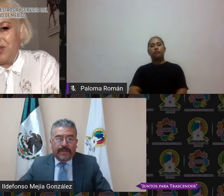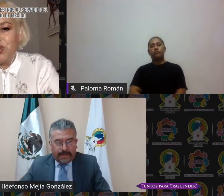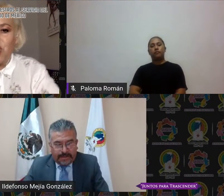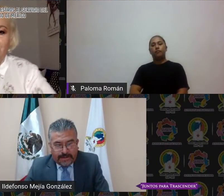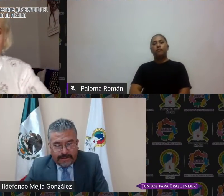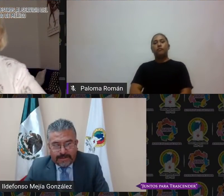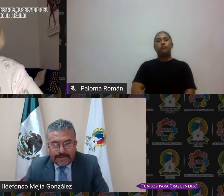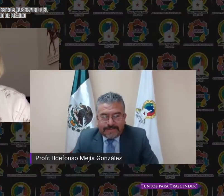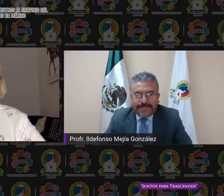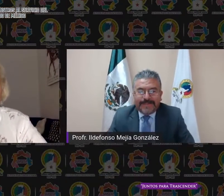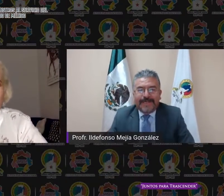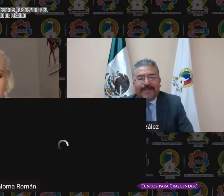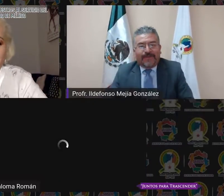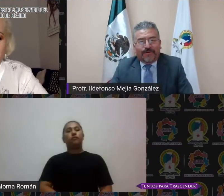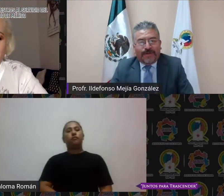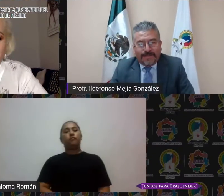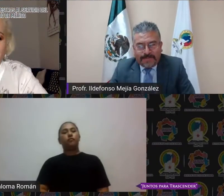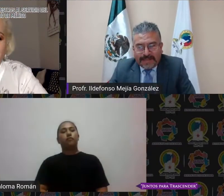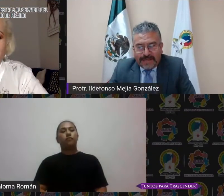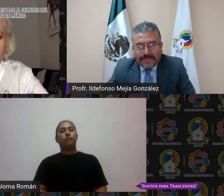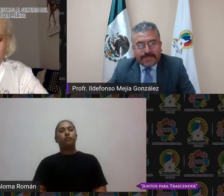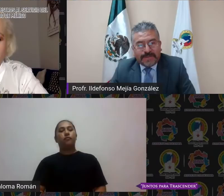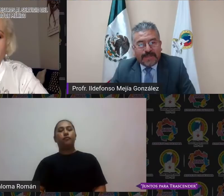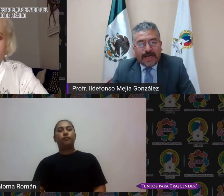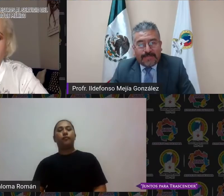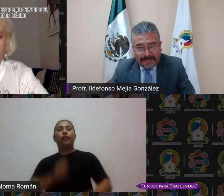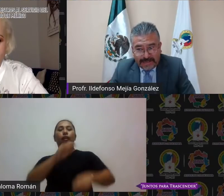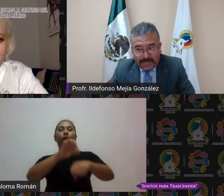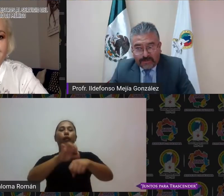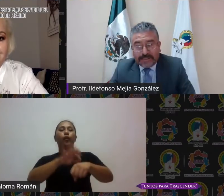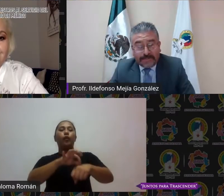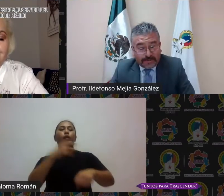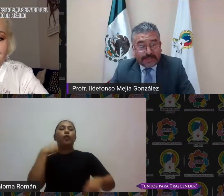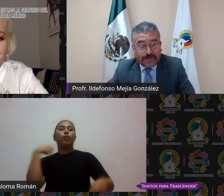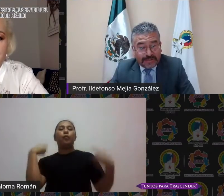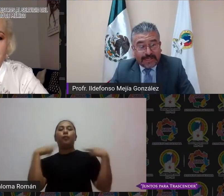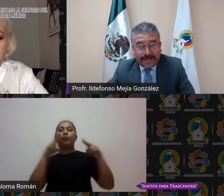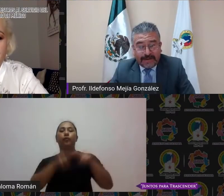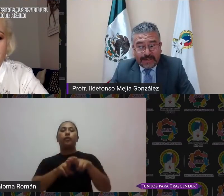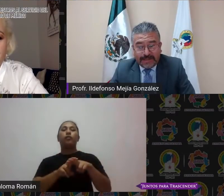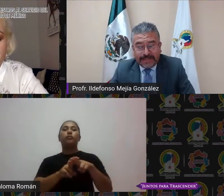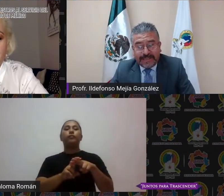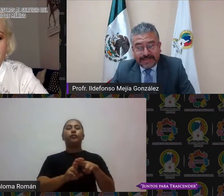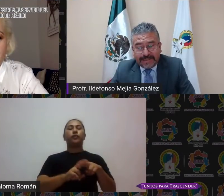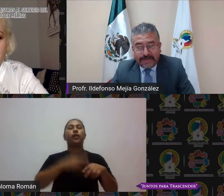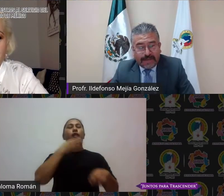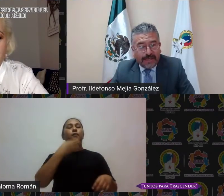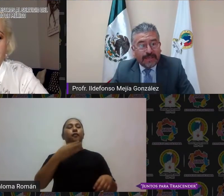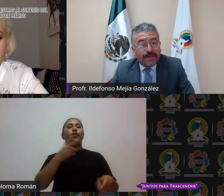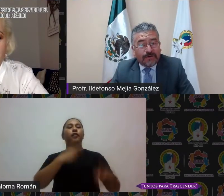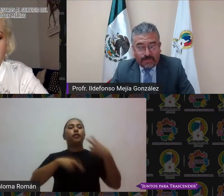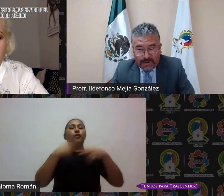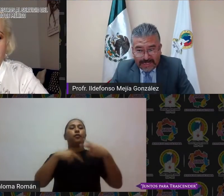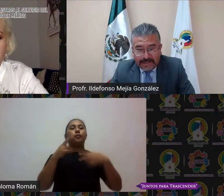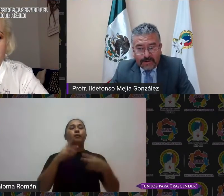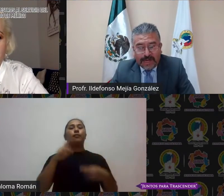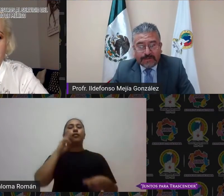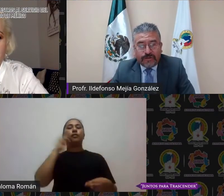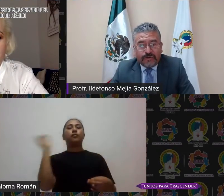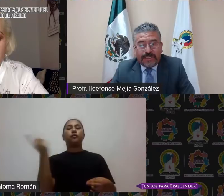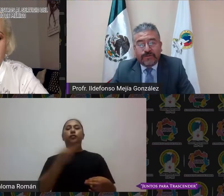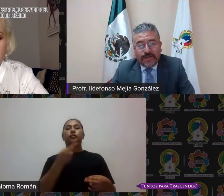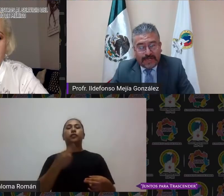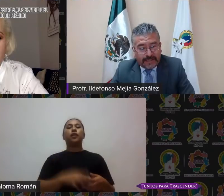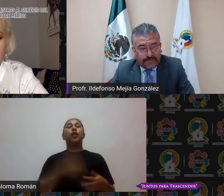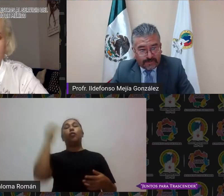a sus órdenes doctora pati apreciamos las aportaciones tan relevantes en este tema como la es la